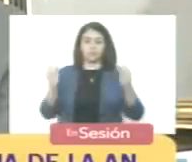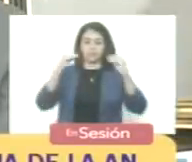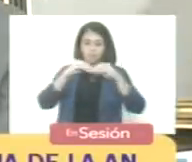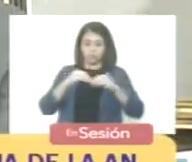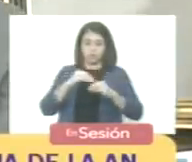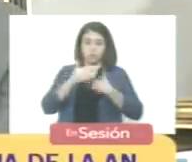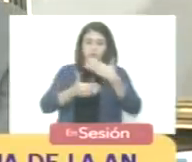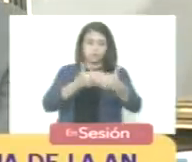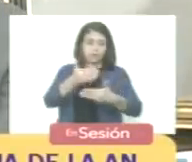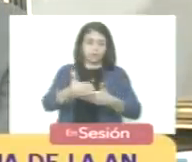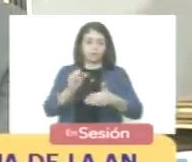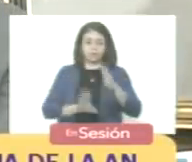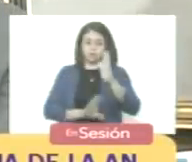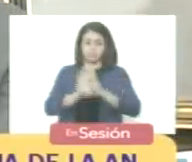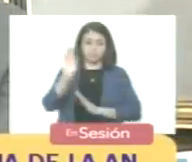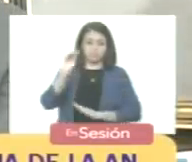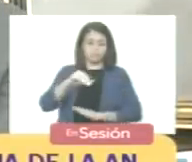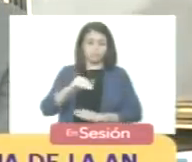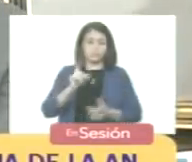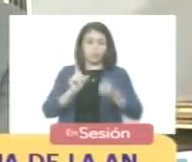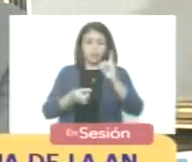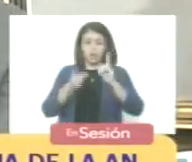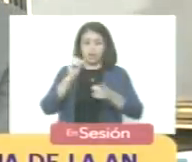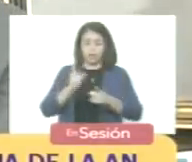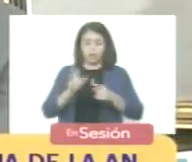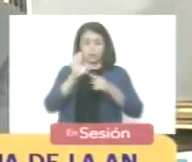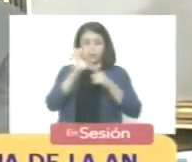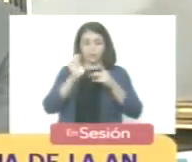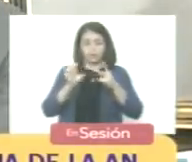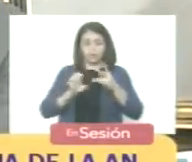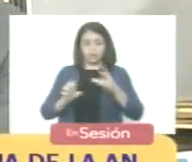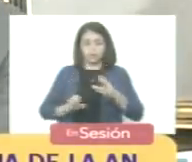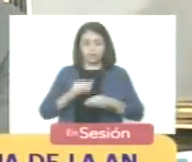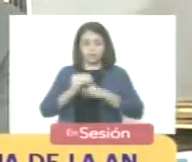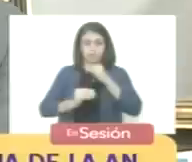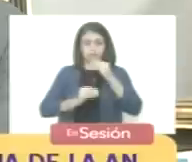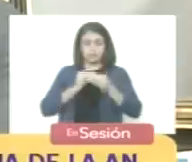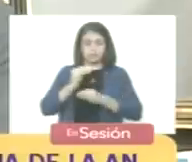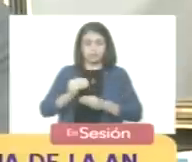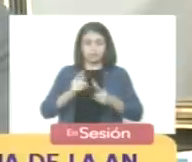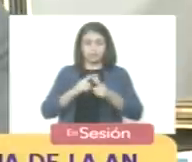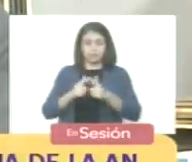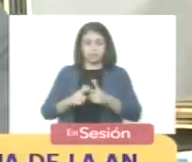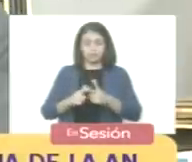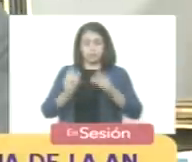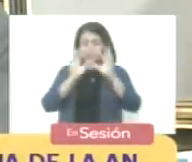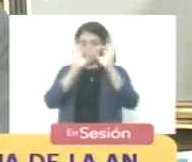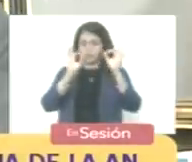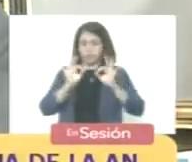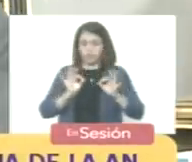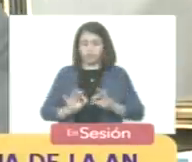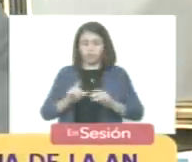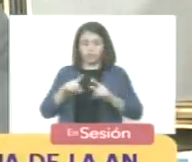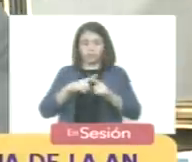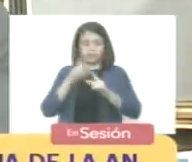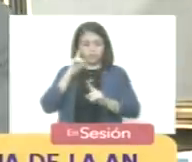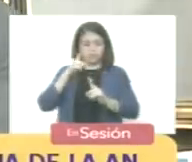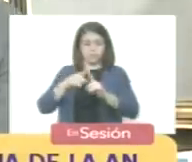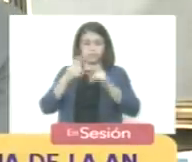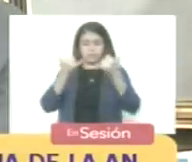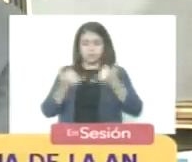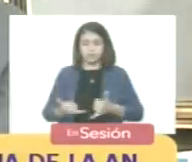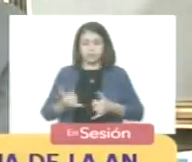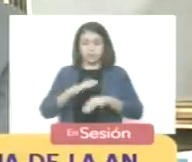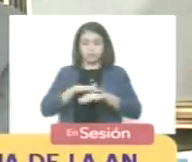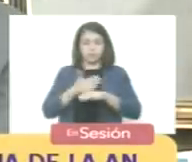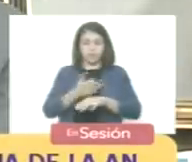avanzar en algunos elementos que se encuentran en la estrategia definida